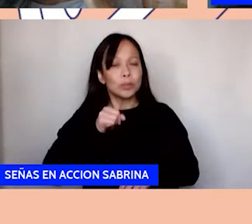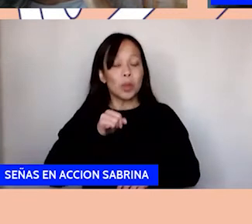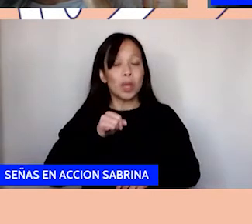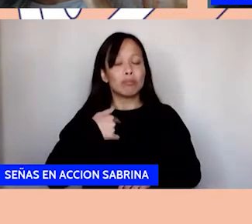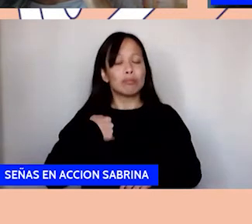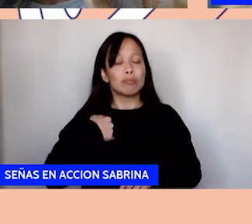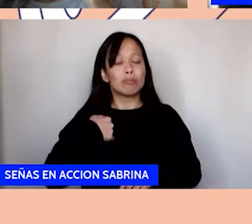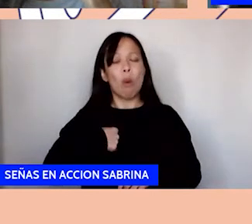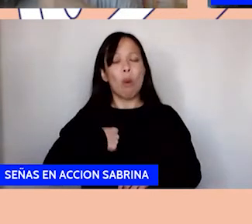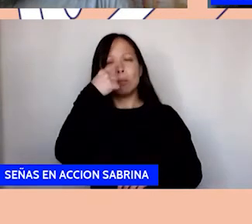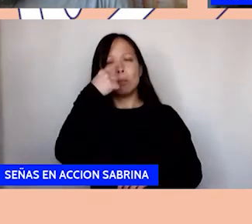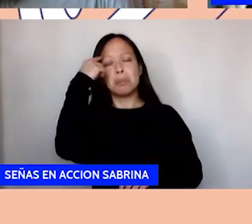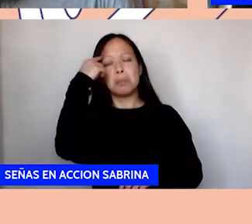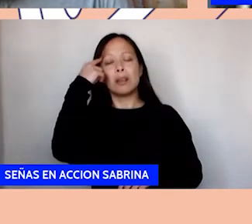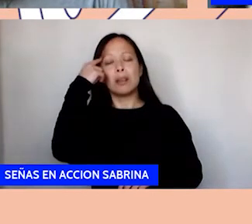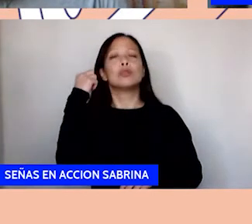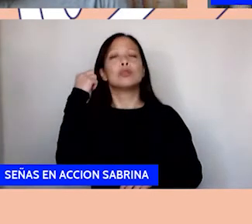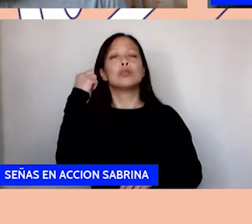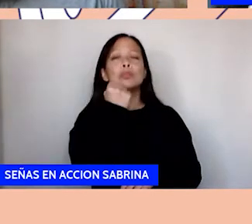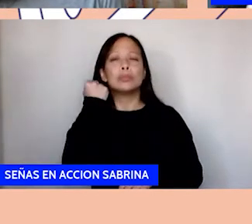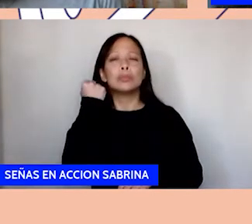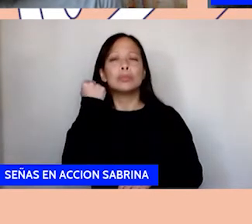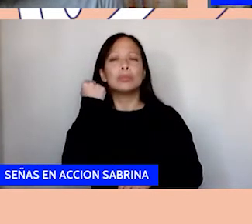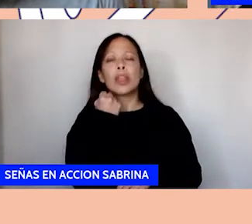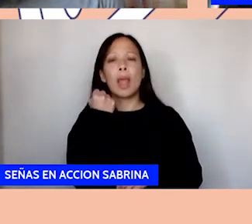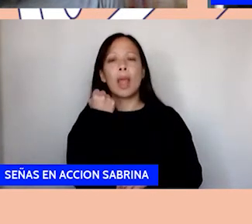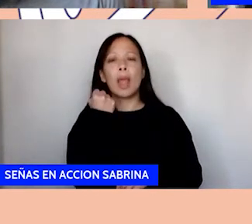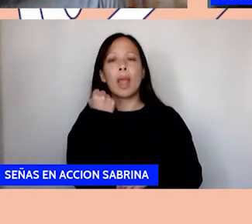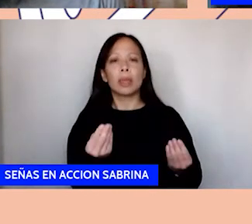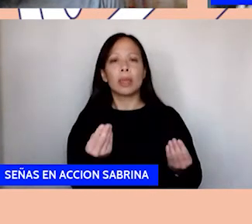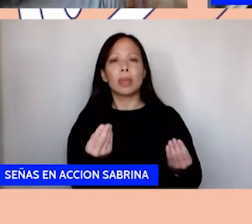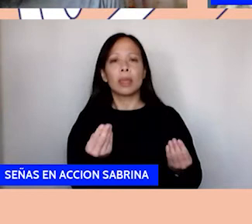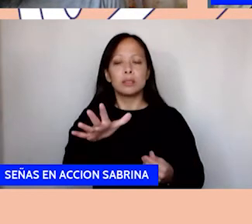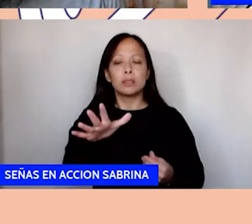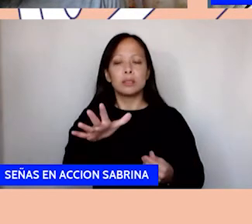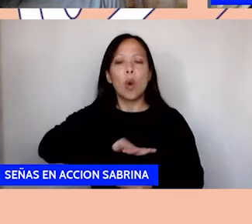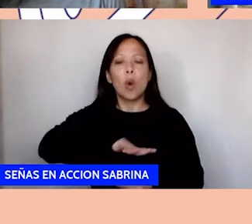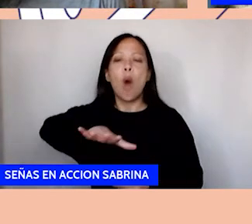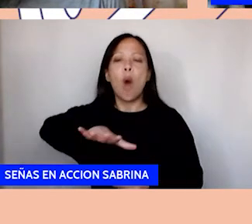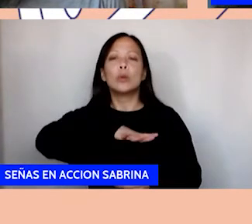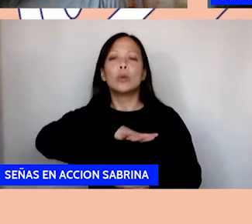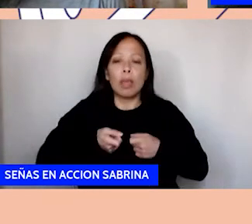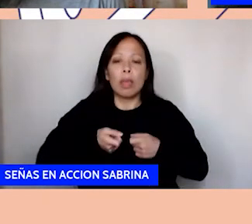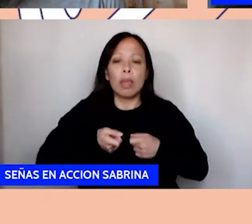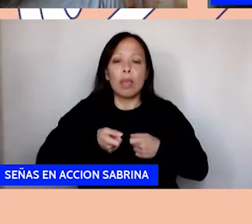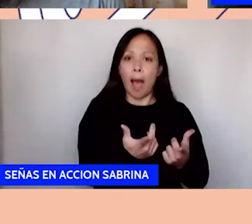que generen no solo este sentido de comunidad y de acuerdo con lo que dices, la mujer, si